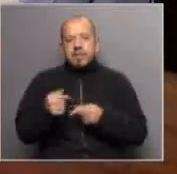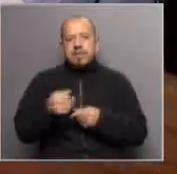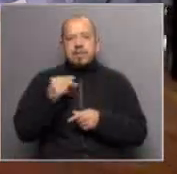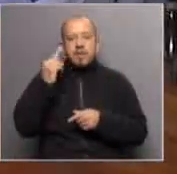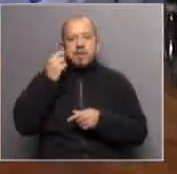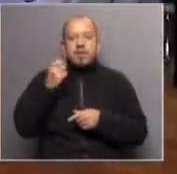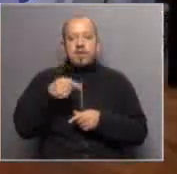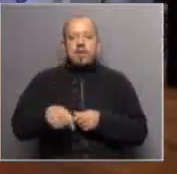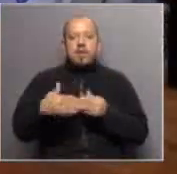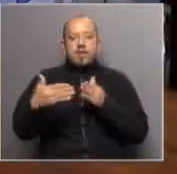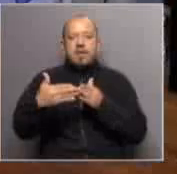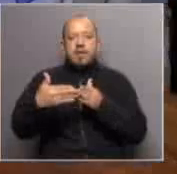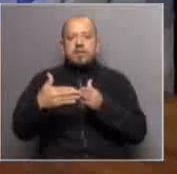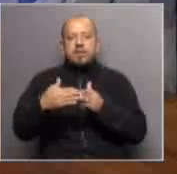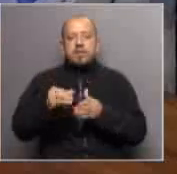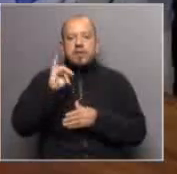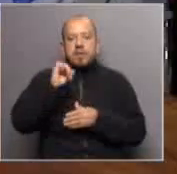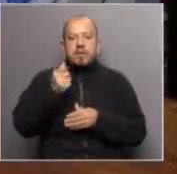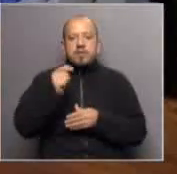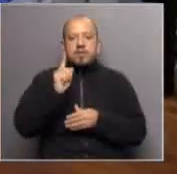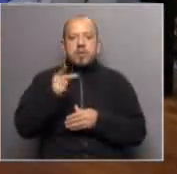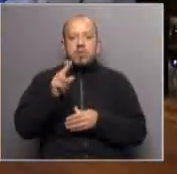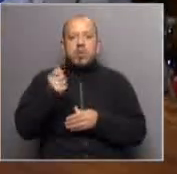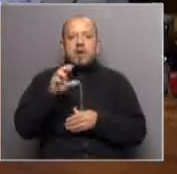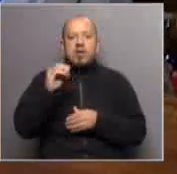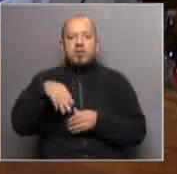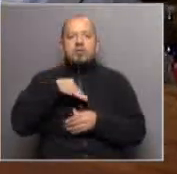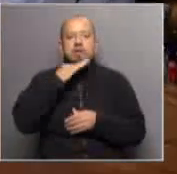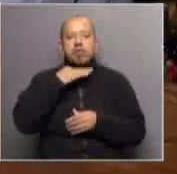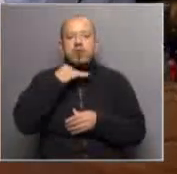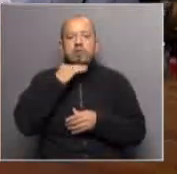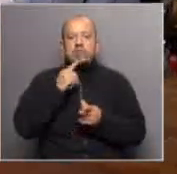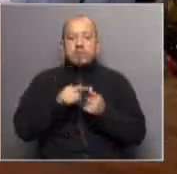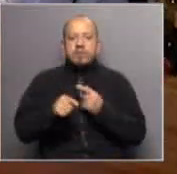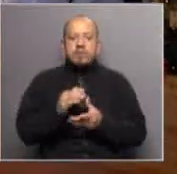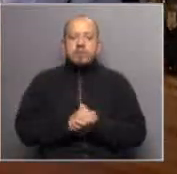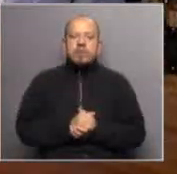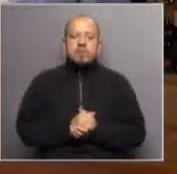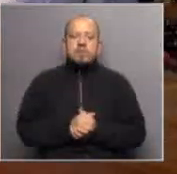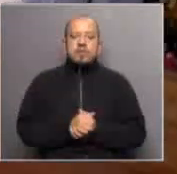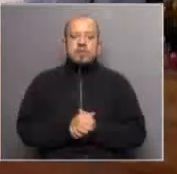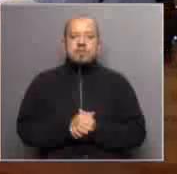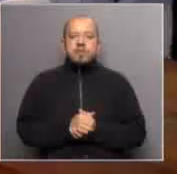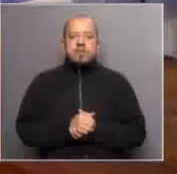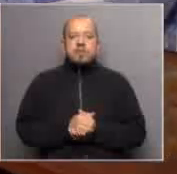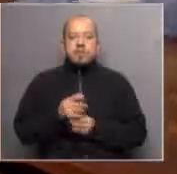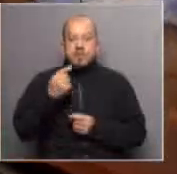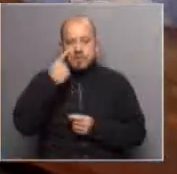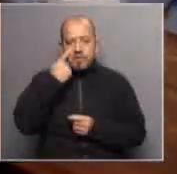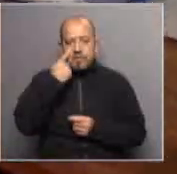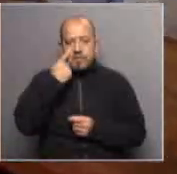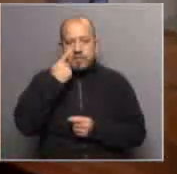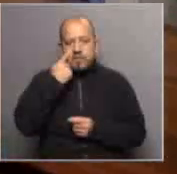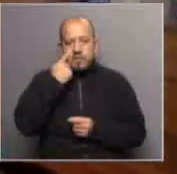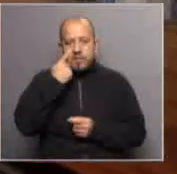Brecha en Aquiles Lanza, continuación de Jaguarón y Canelones, esperándolos acá en Diagonal con el Andorra. Adelante, si querés nos vamos con... Gracias,